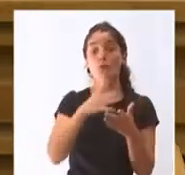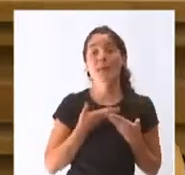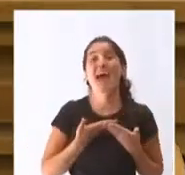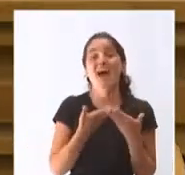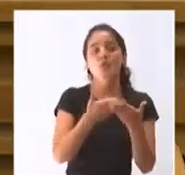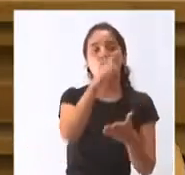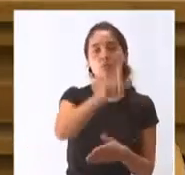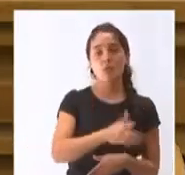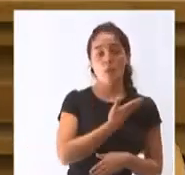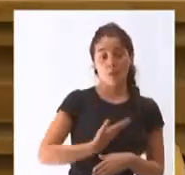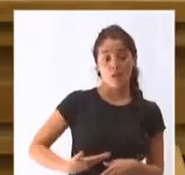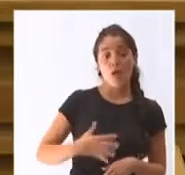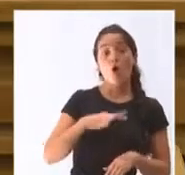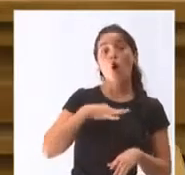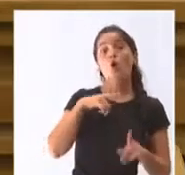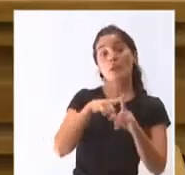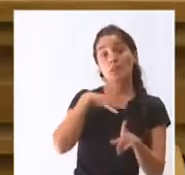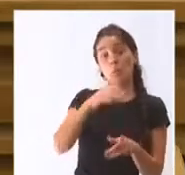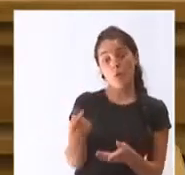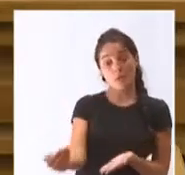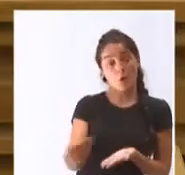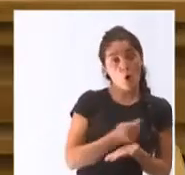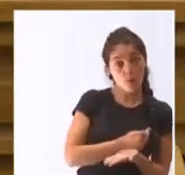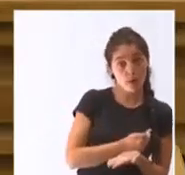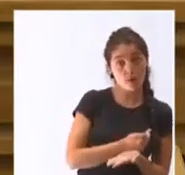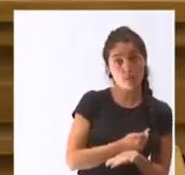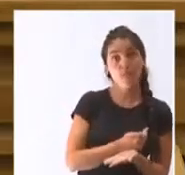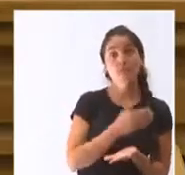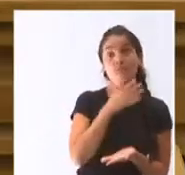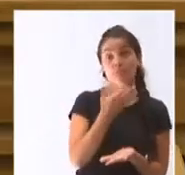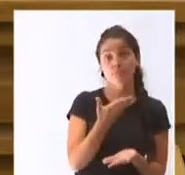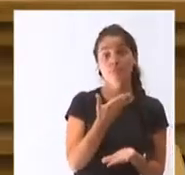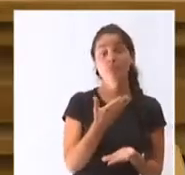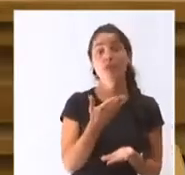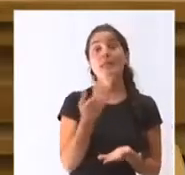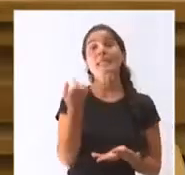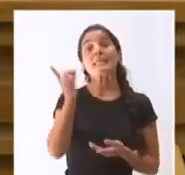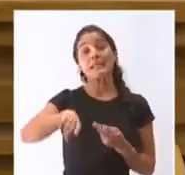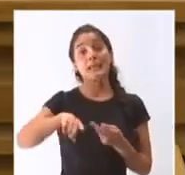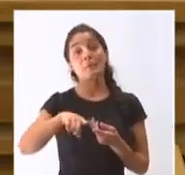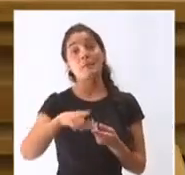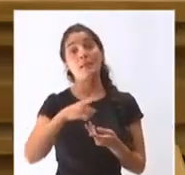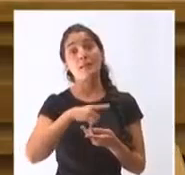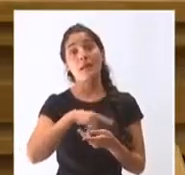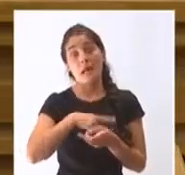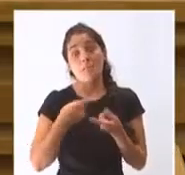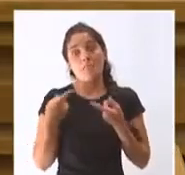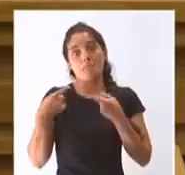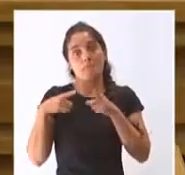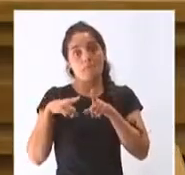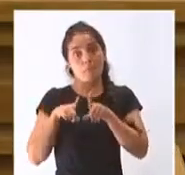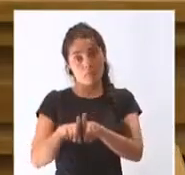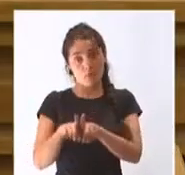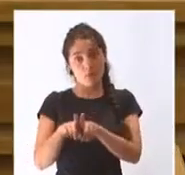cobrar el alquiler que a veces es el riesgo que impide que mucha gente no se lo plantea y desde luego también